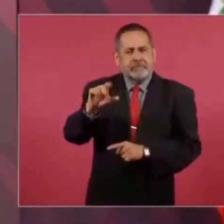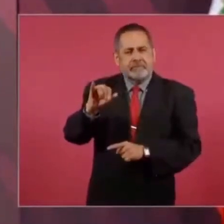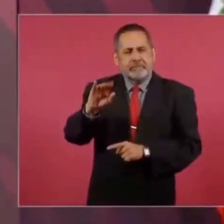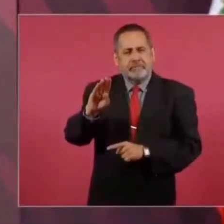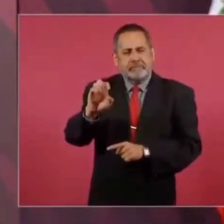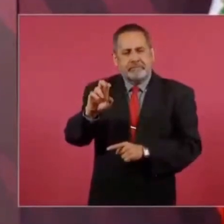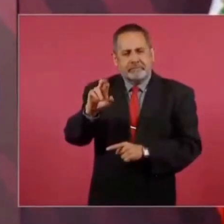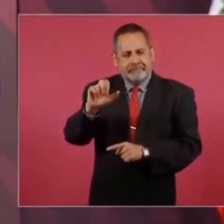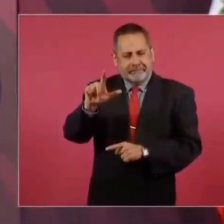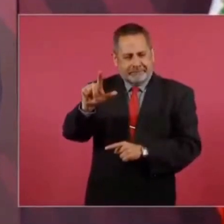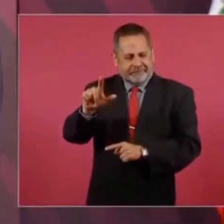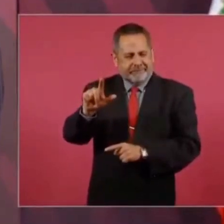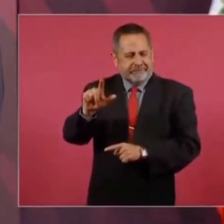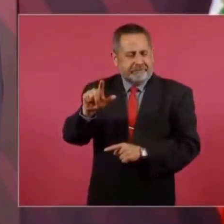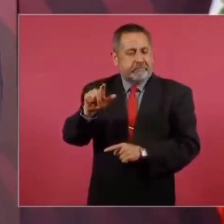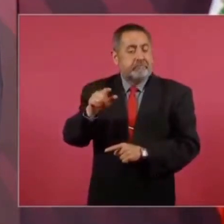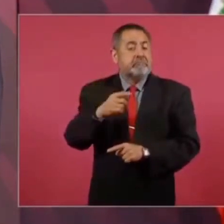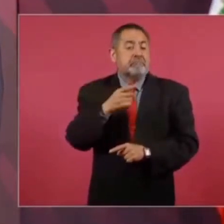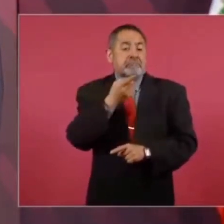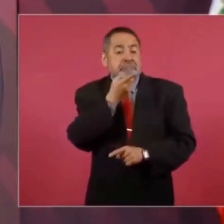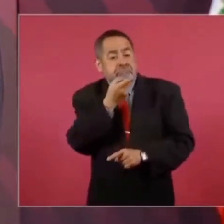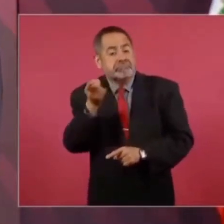neoporfirista que había